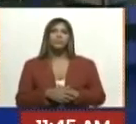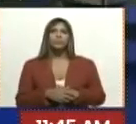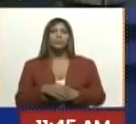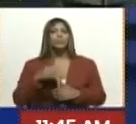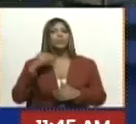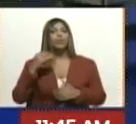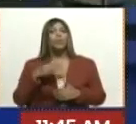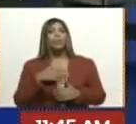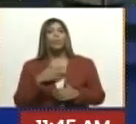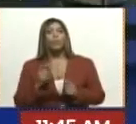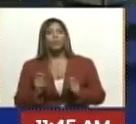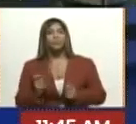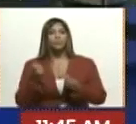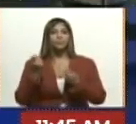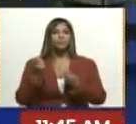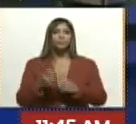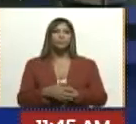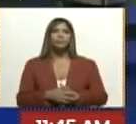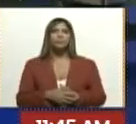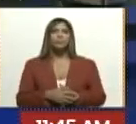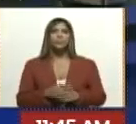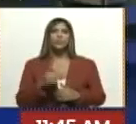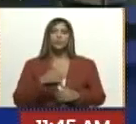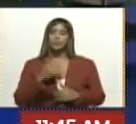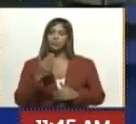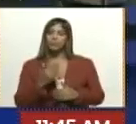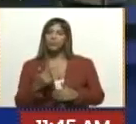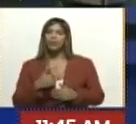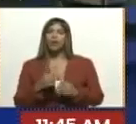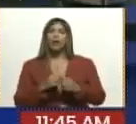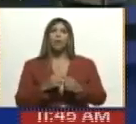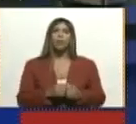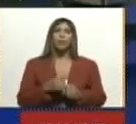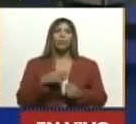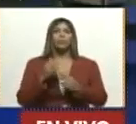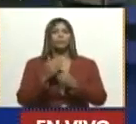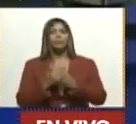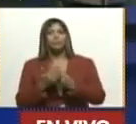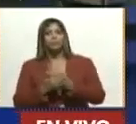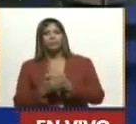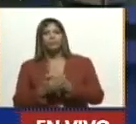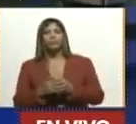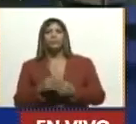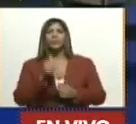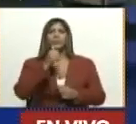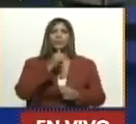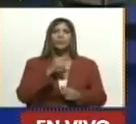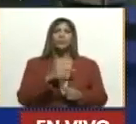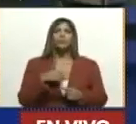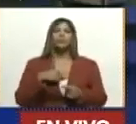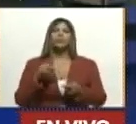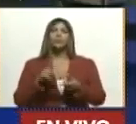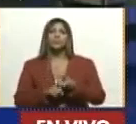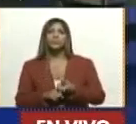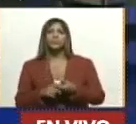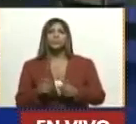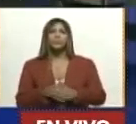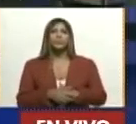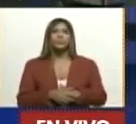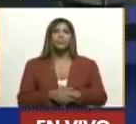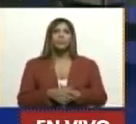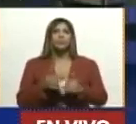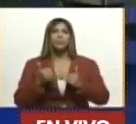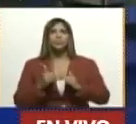se pueda salvar. He sido bendecido por el amor, comprensión, perseverancia y fortaleza de mi esposa,